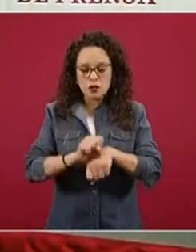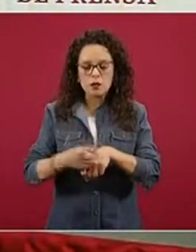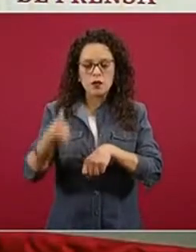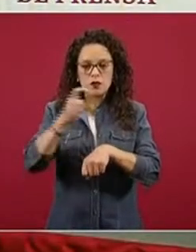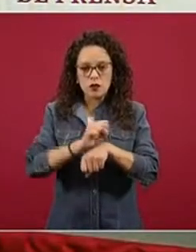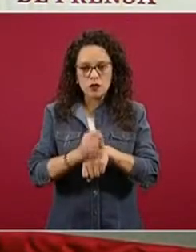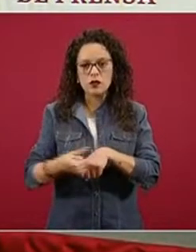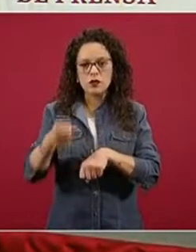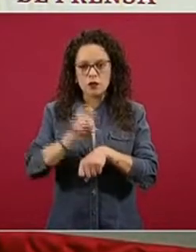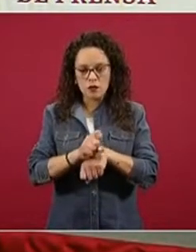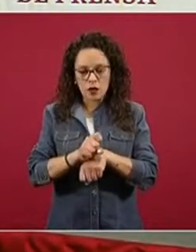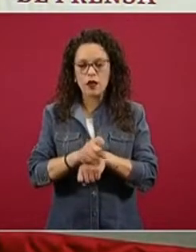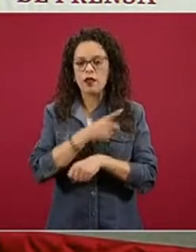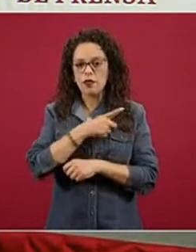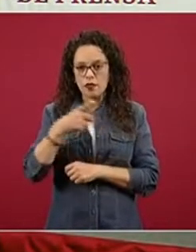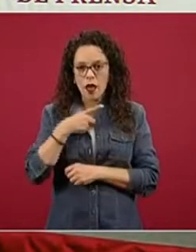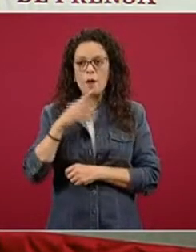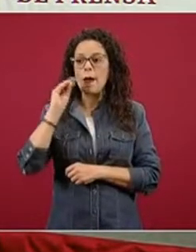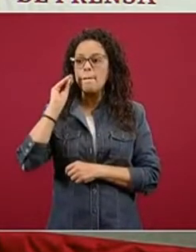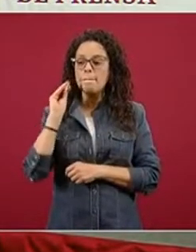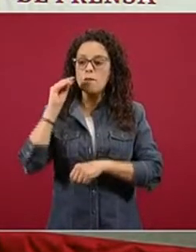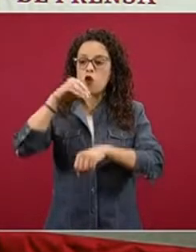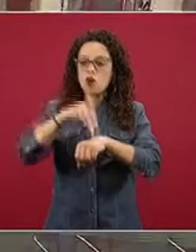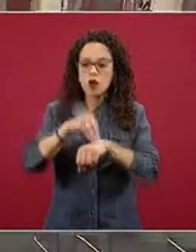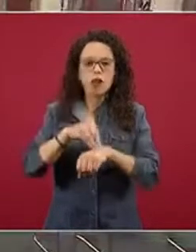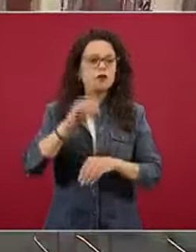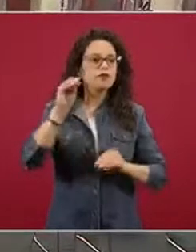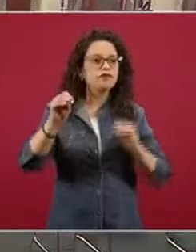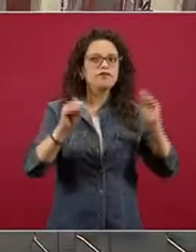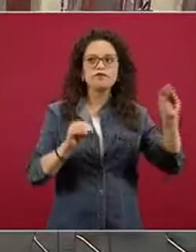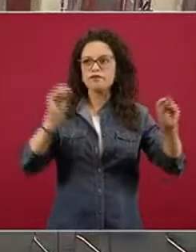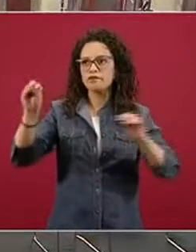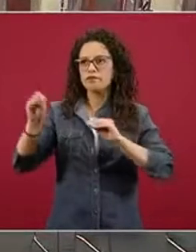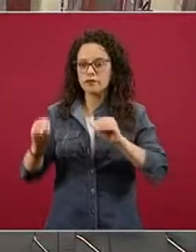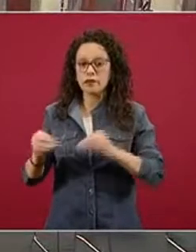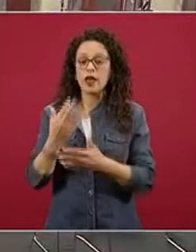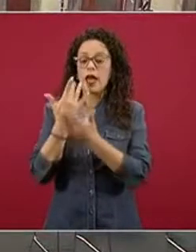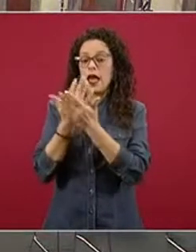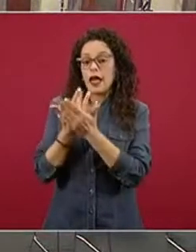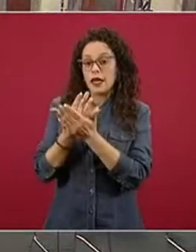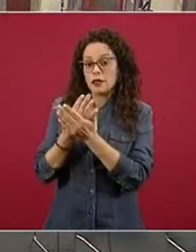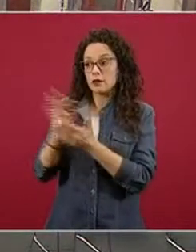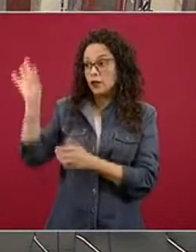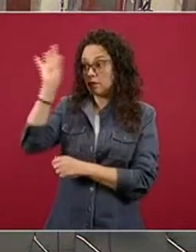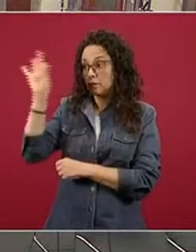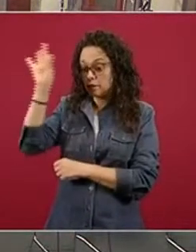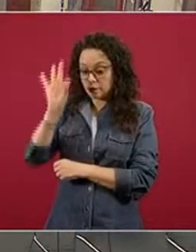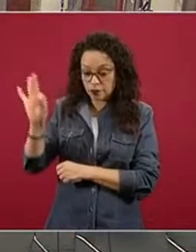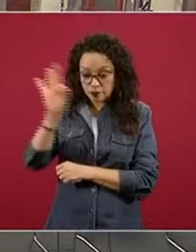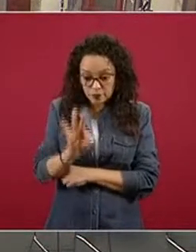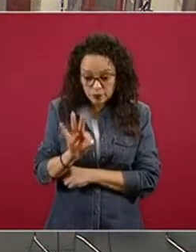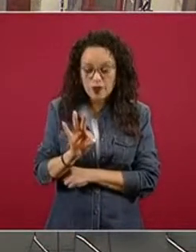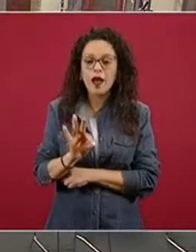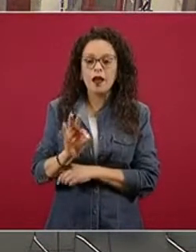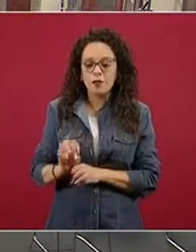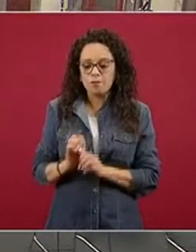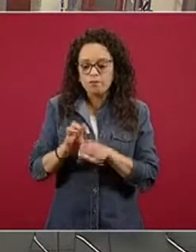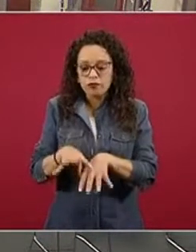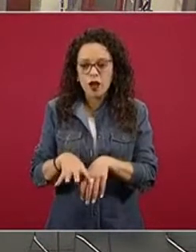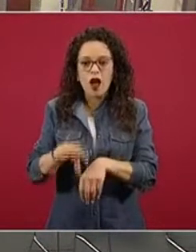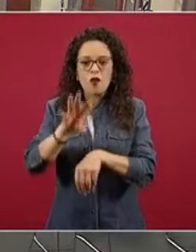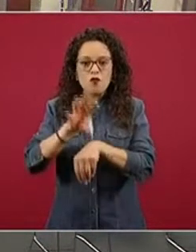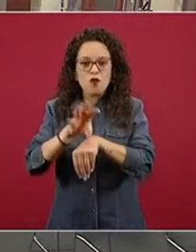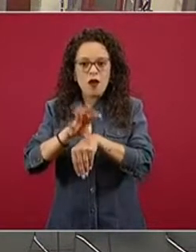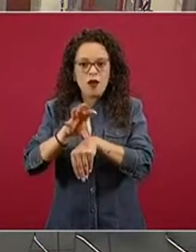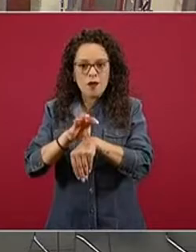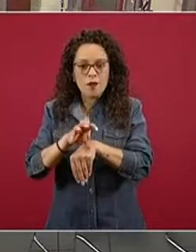colocar una ovitrampa, esperar que el vector coloque sus huevecillos o trate de reproducirse y